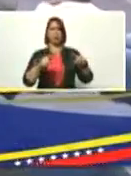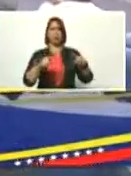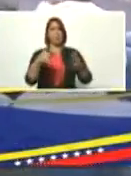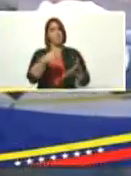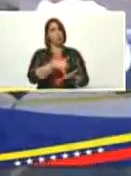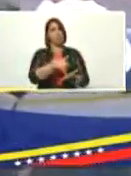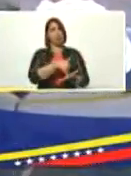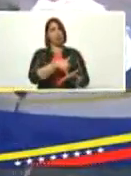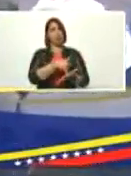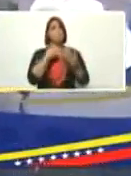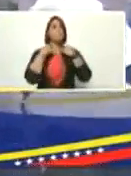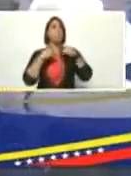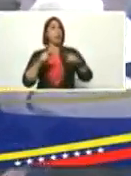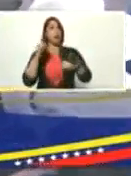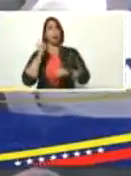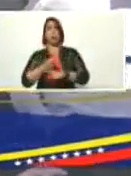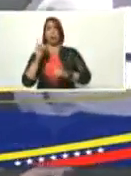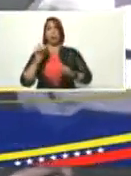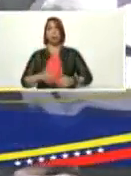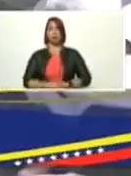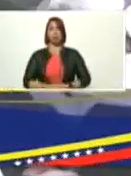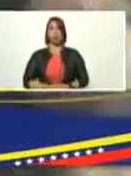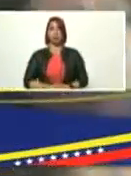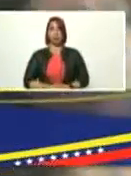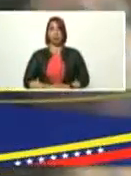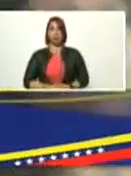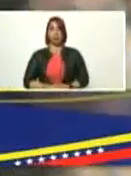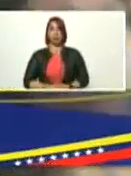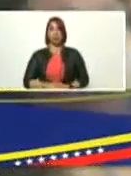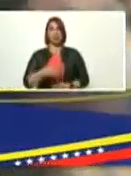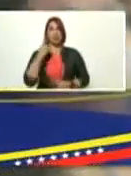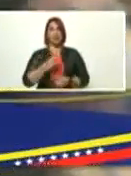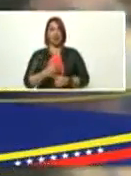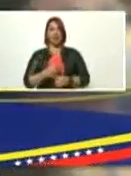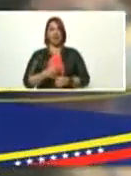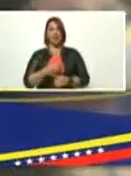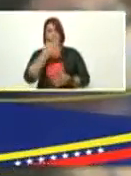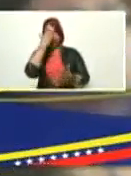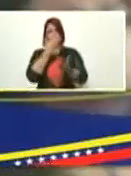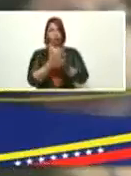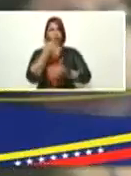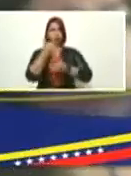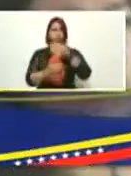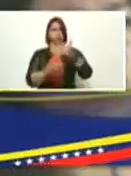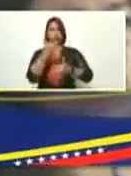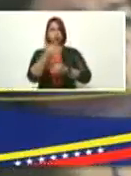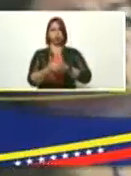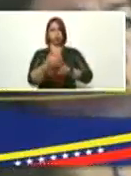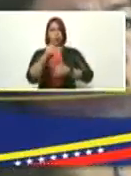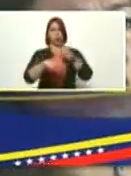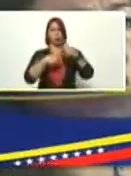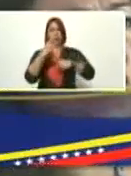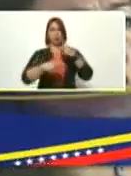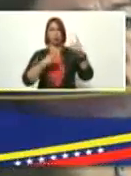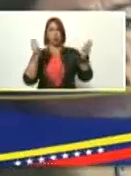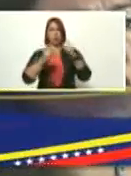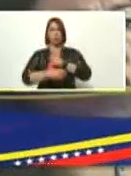vacila, pierde. Lo que hay que ir para adelante en los procesos de cambio.